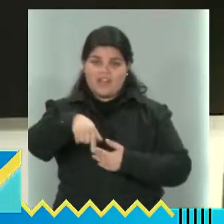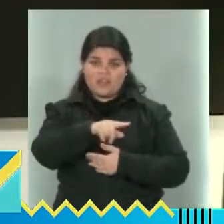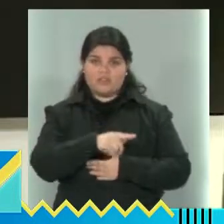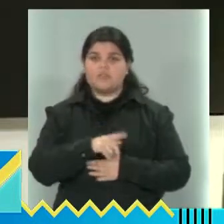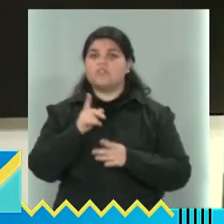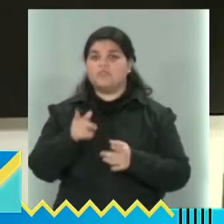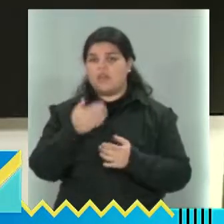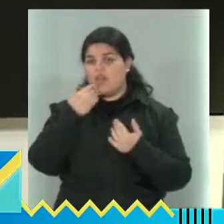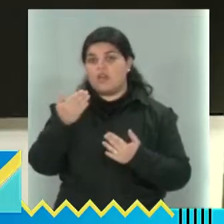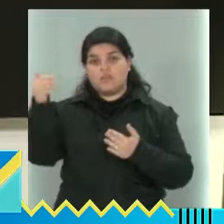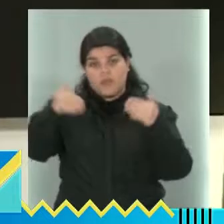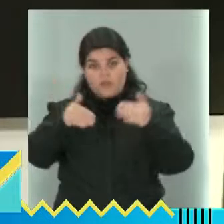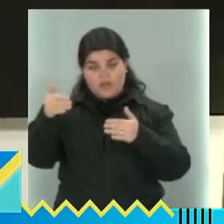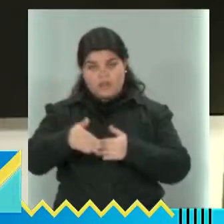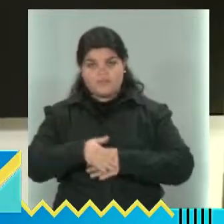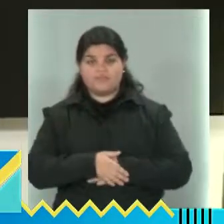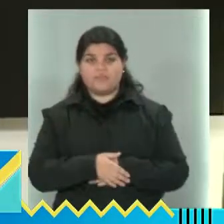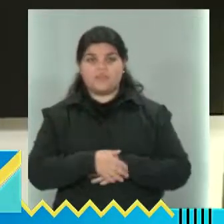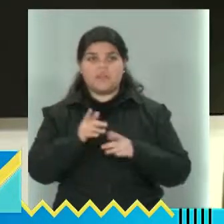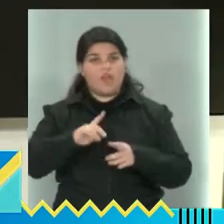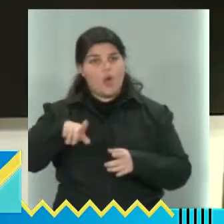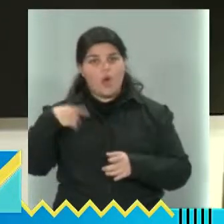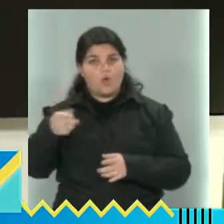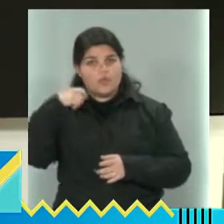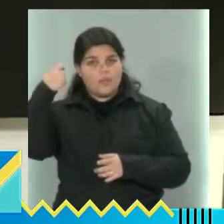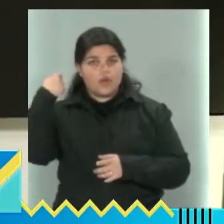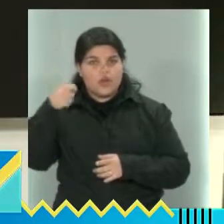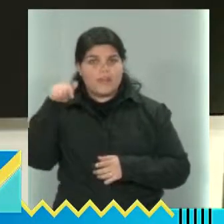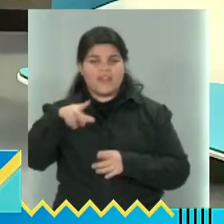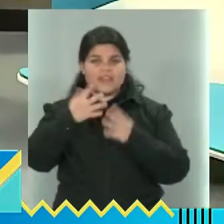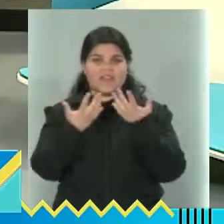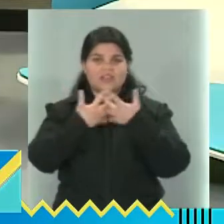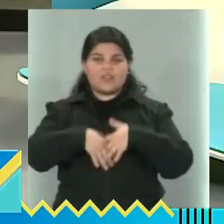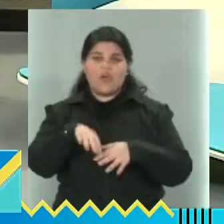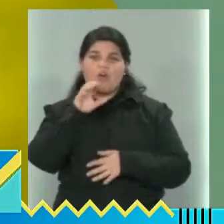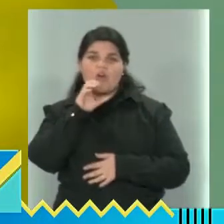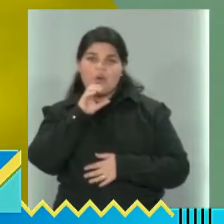agradecimiento por que hayan venido. Nos vamos a otro programa que tiene que ver con los cómics. Con los cómics